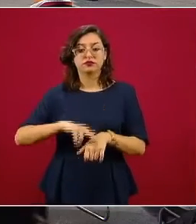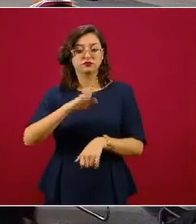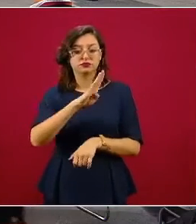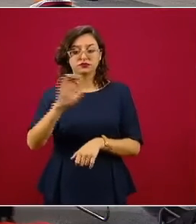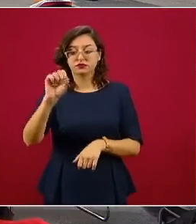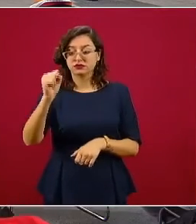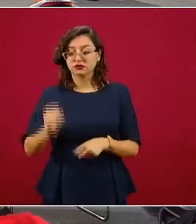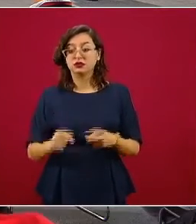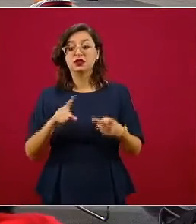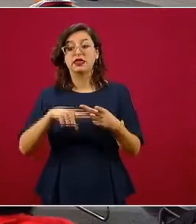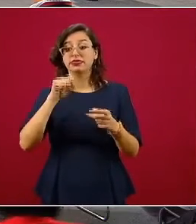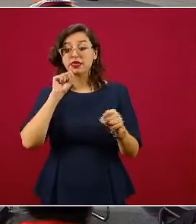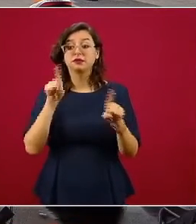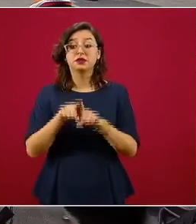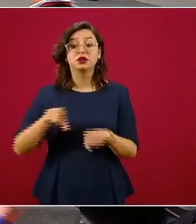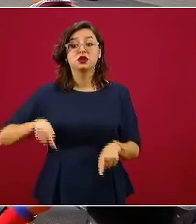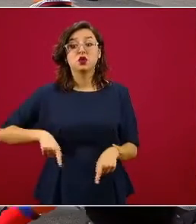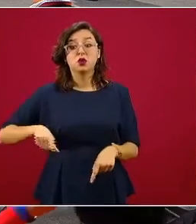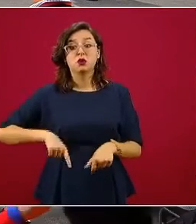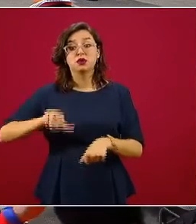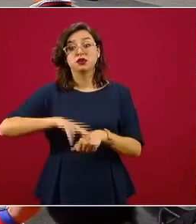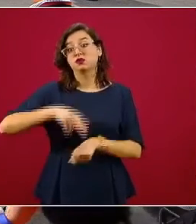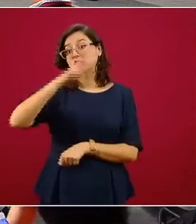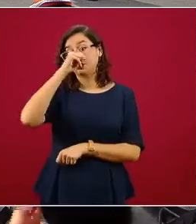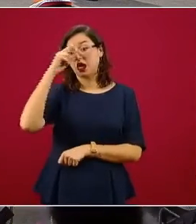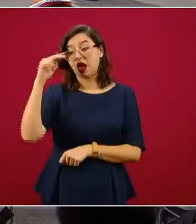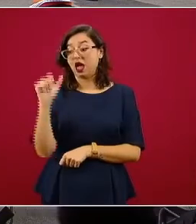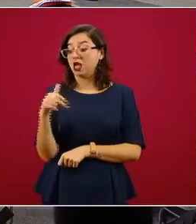el de Nayarit, Antonio Chavarría,